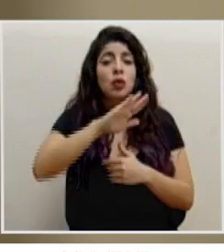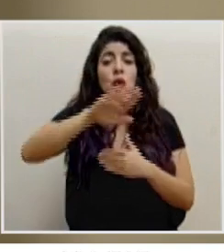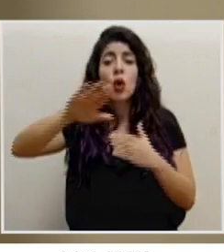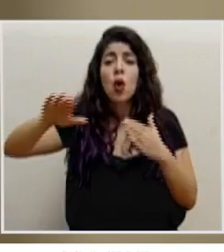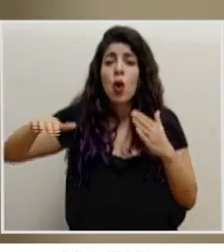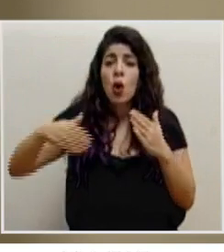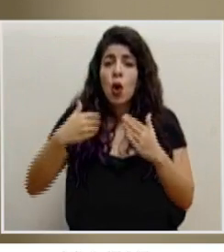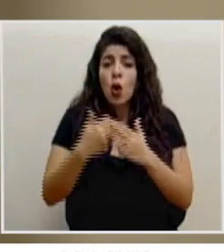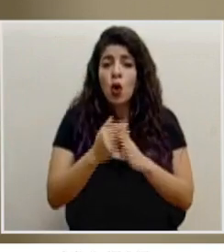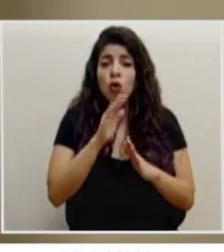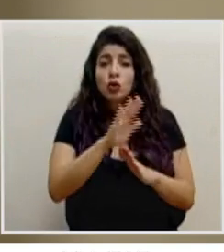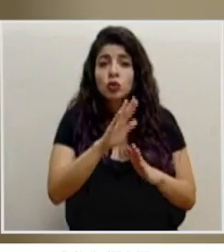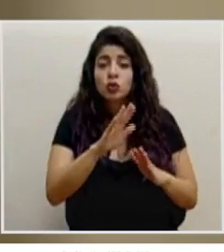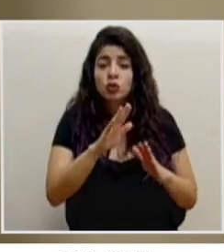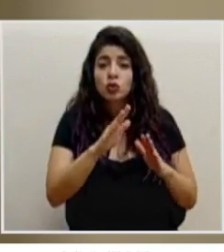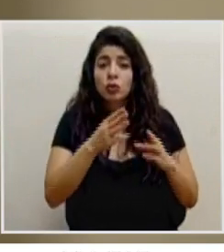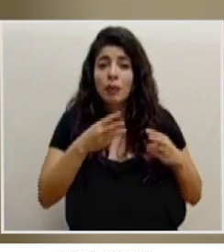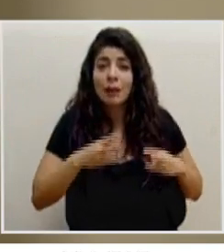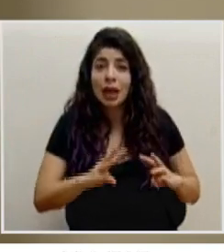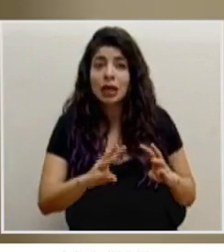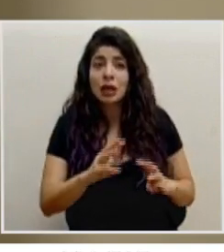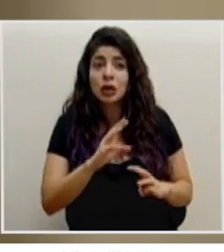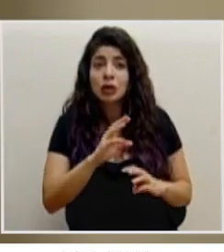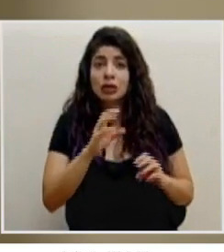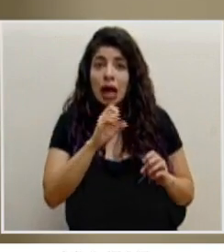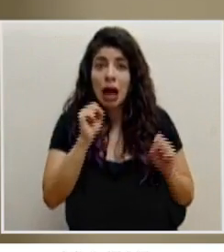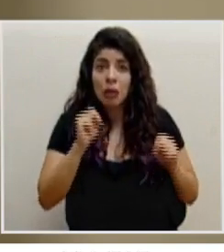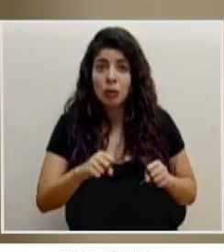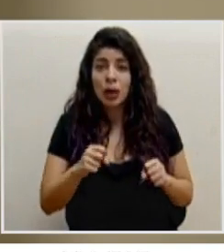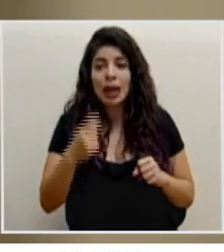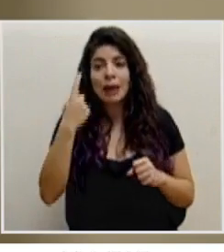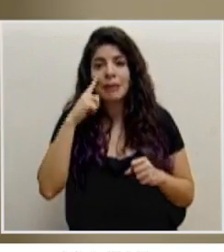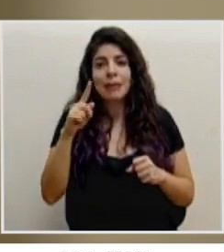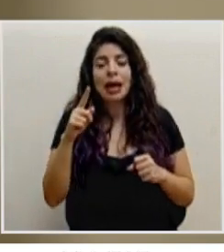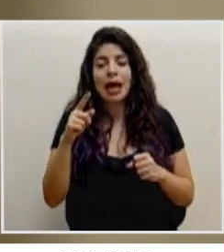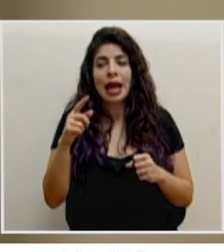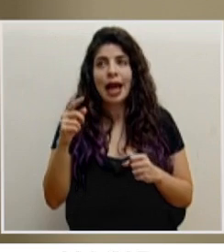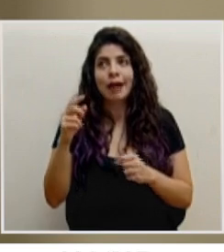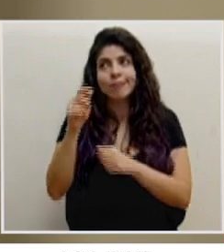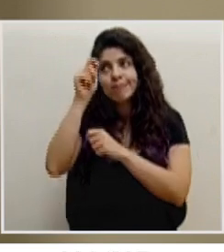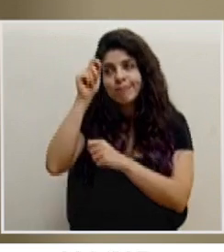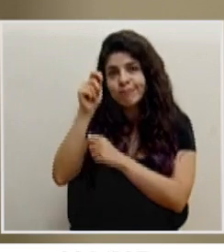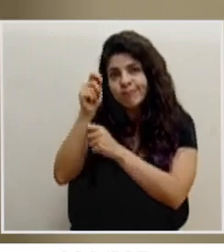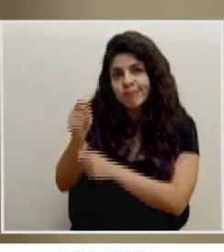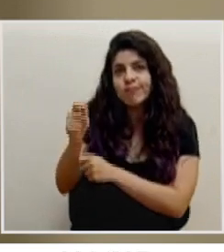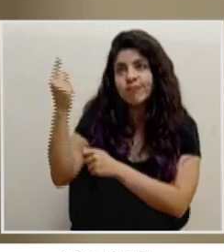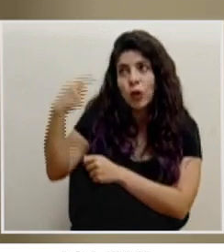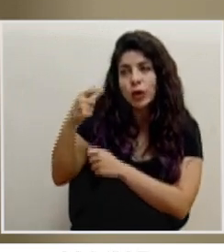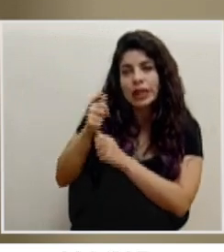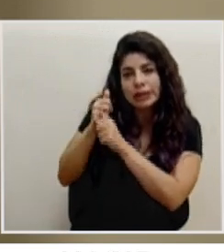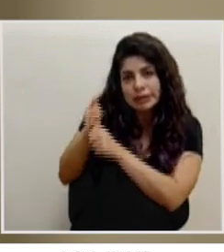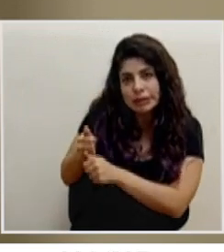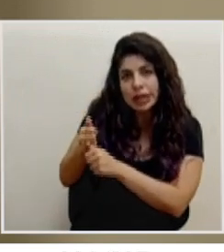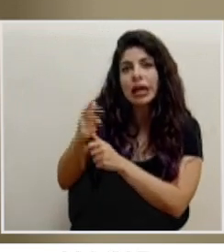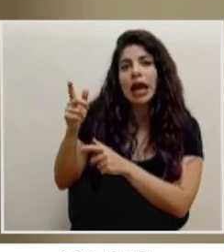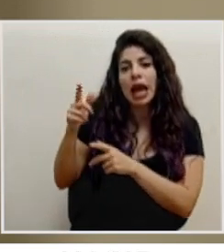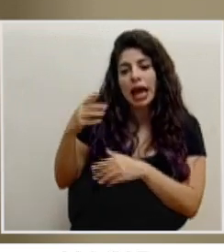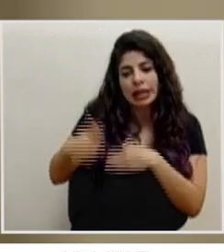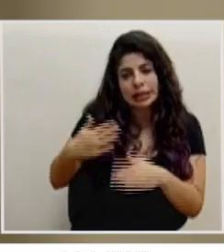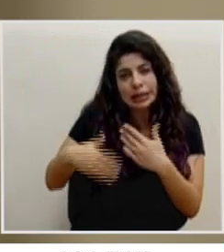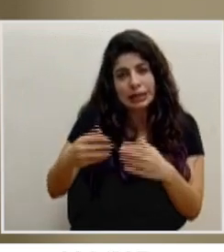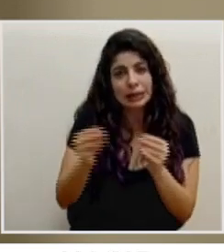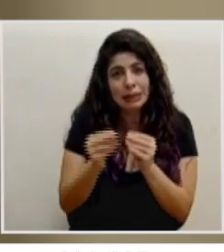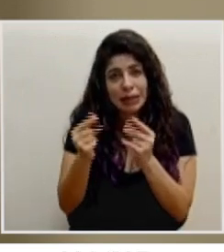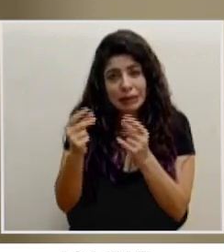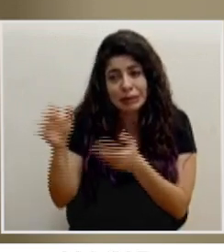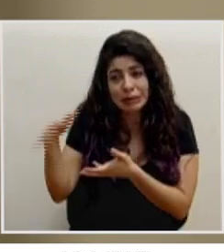los mecanismos que la Caja pueda aplicar para solventar esta agilización, esta puesta en el campo de más